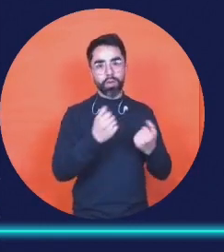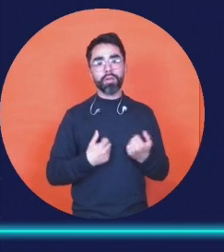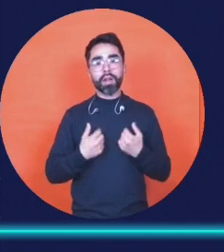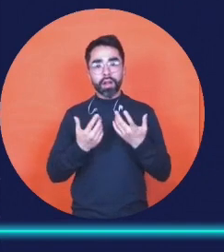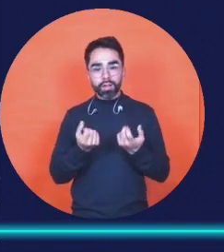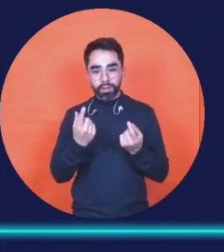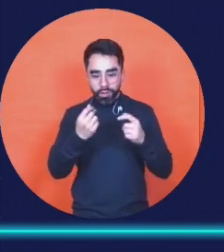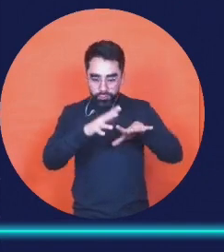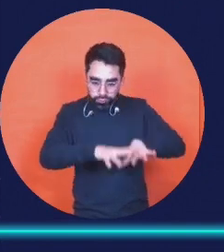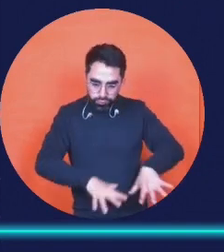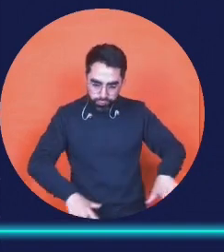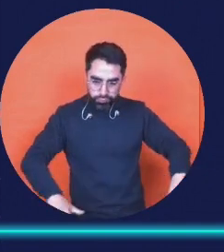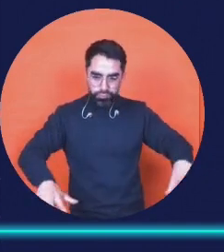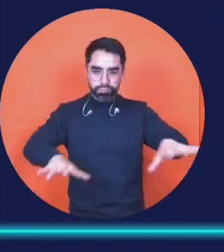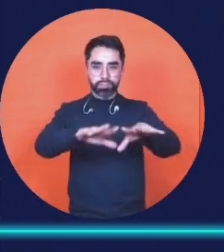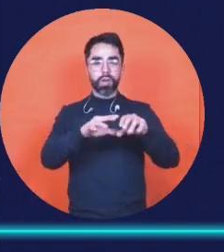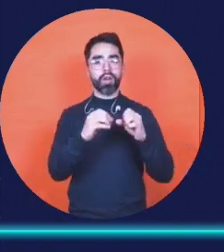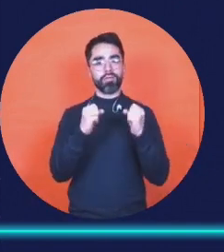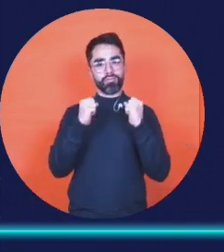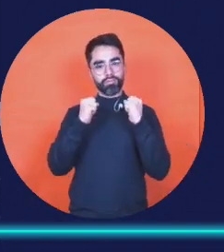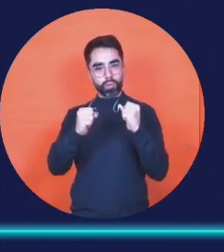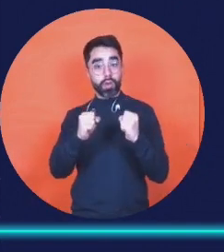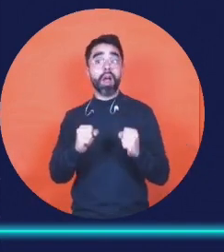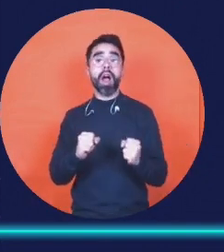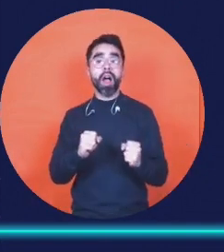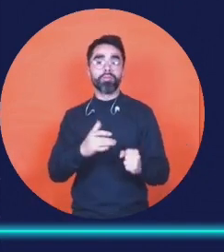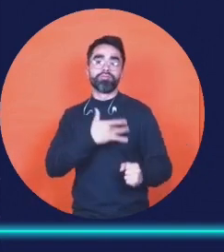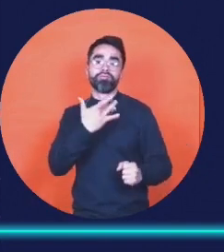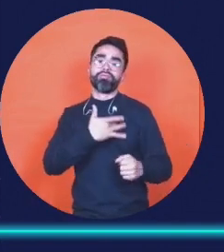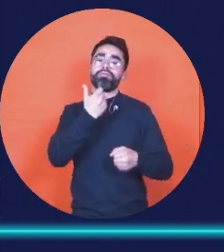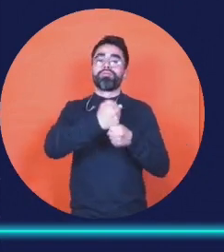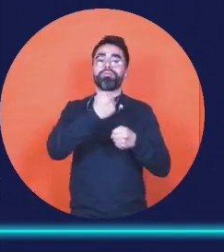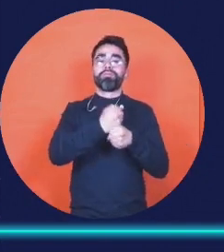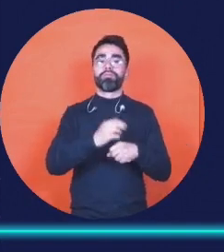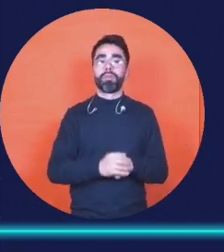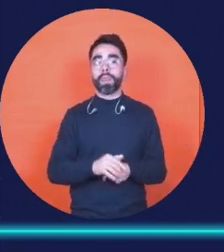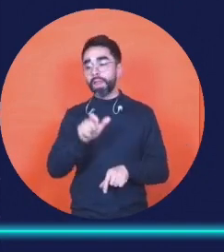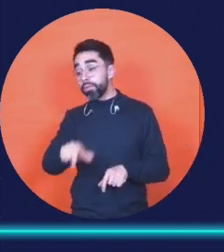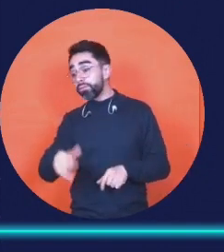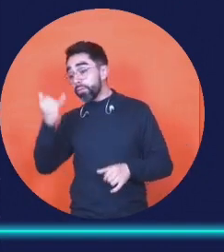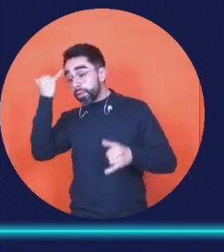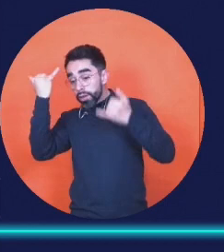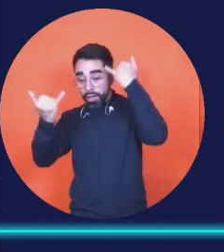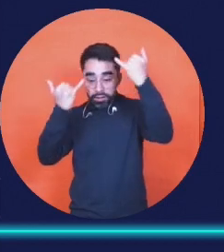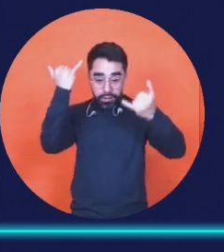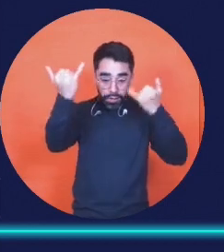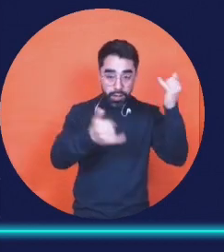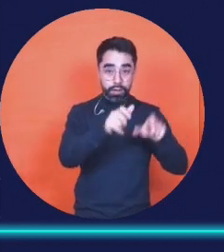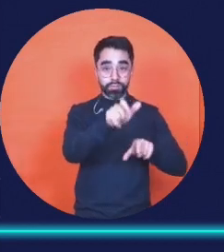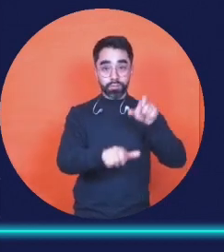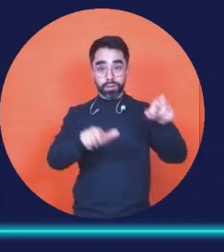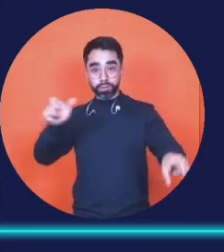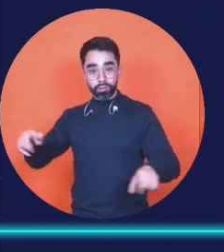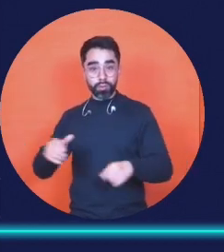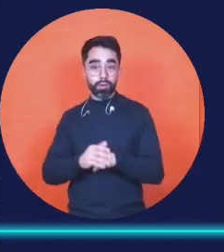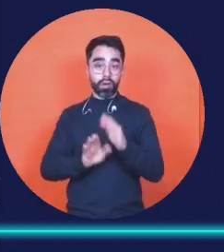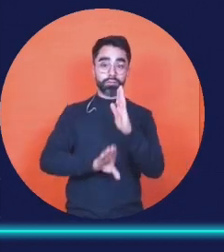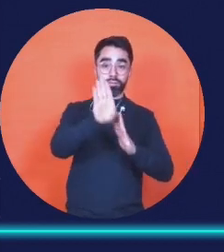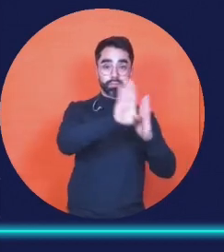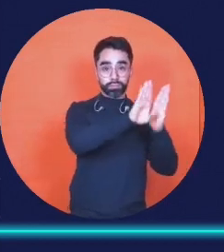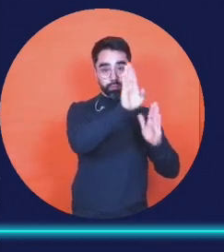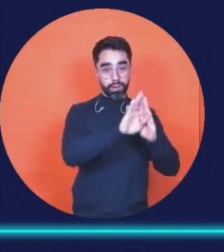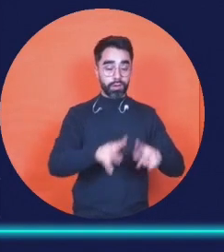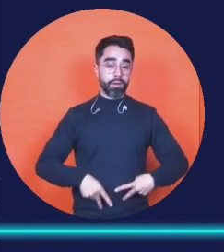más fuerte y más placentera también, un grupo de gente que es muy creativa, que es exitosa y que disfruta la vida.